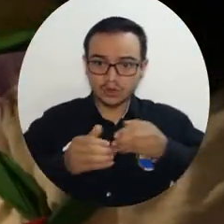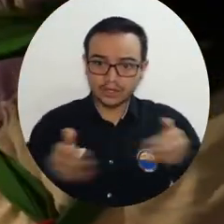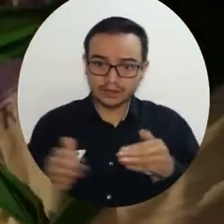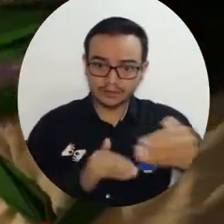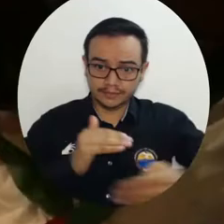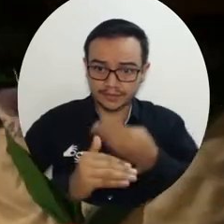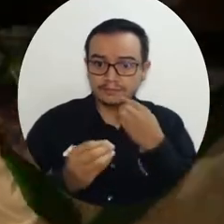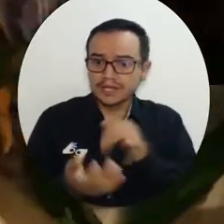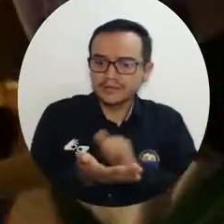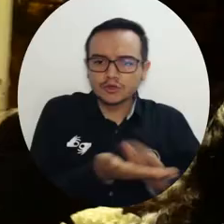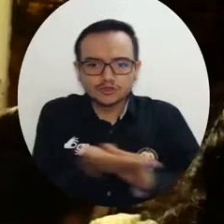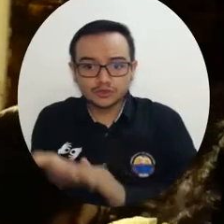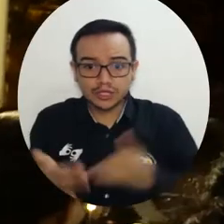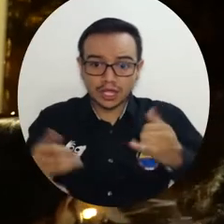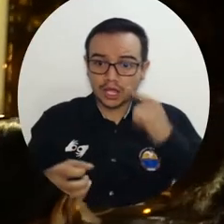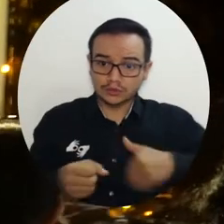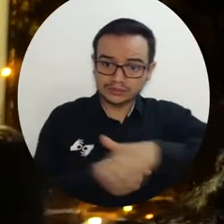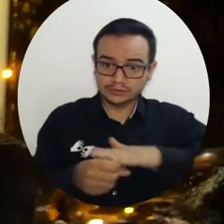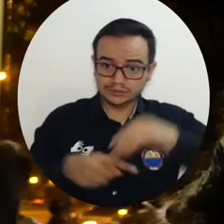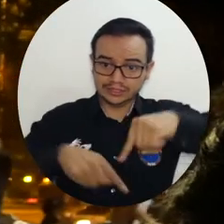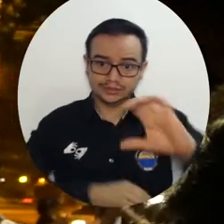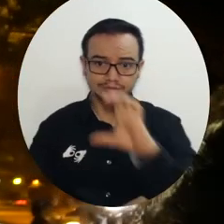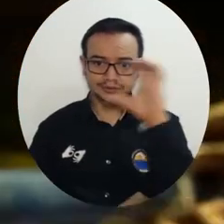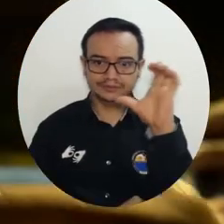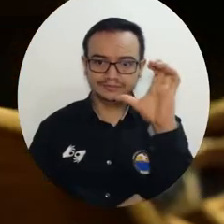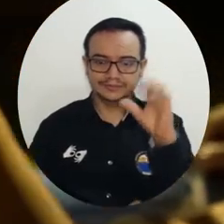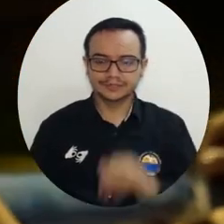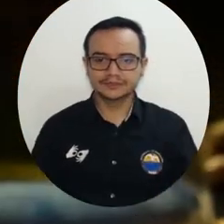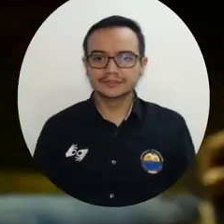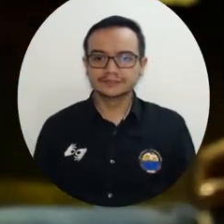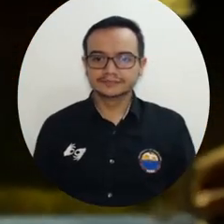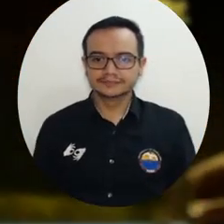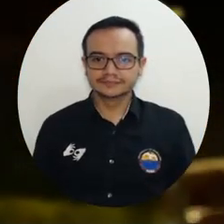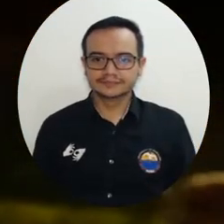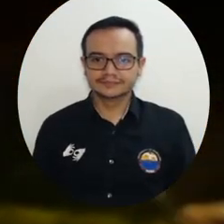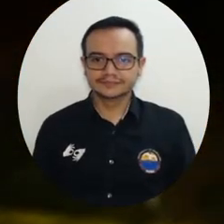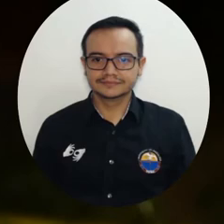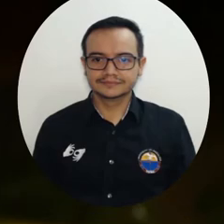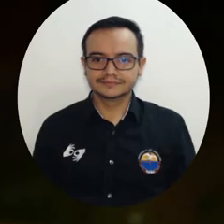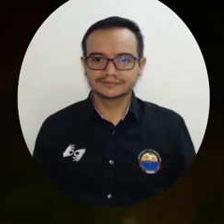de la declaratoria de aula abierta que propenden por buscar soluciones a la situación actual del país.